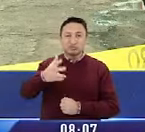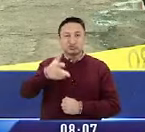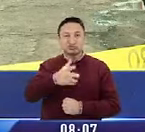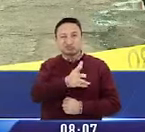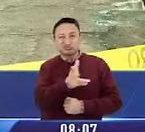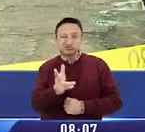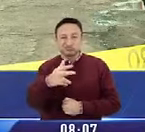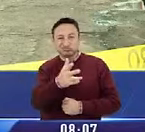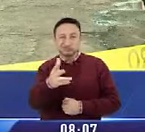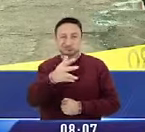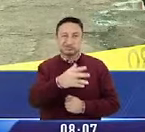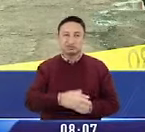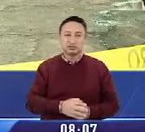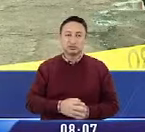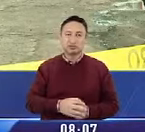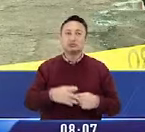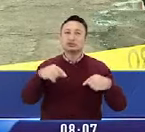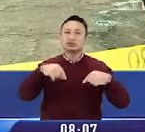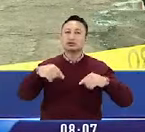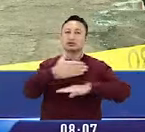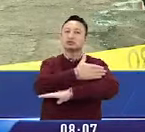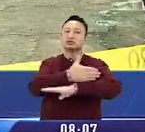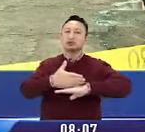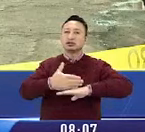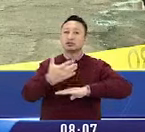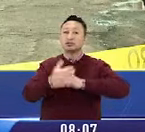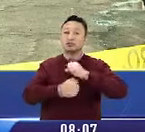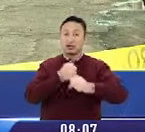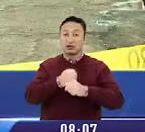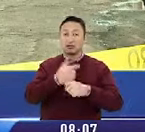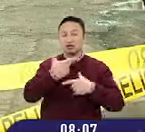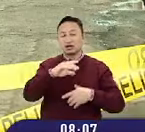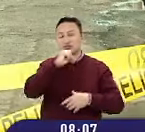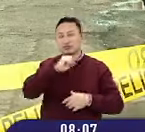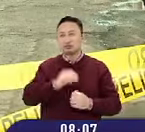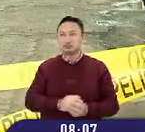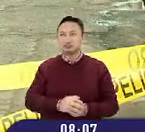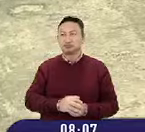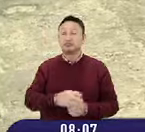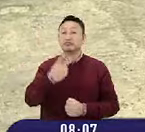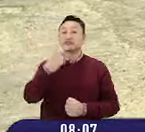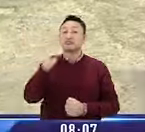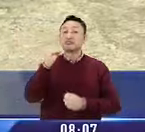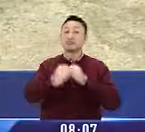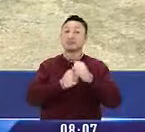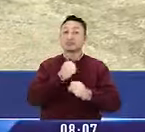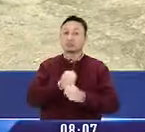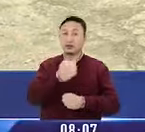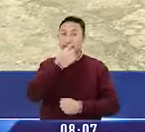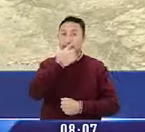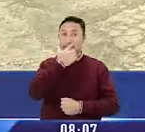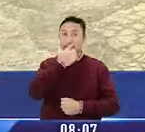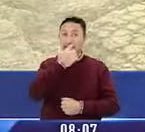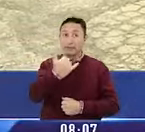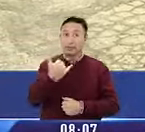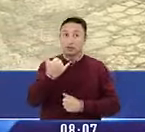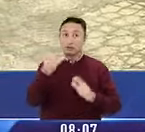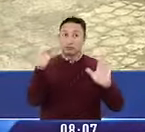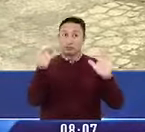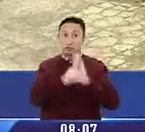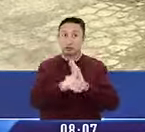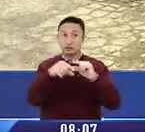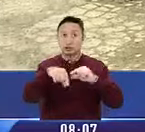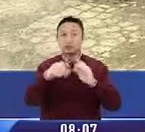más. La vía ya ha cumplido su vida útil, ya son más de 20 años. Confían que con su denuncia en nuestro noticiero,